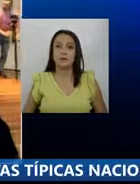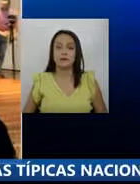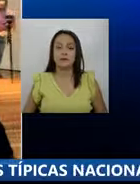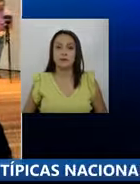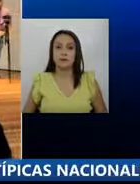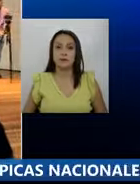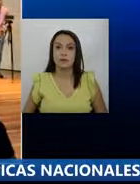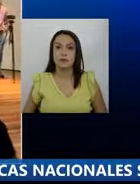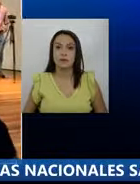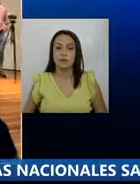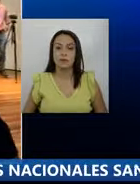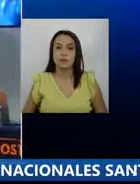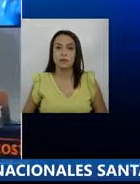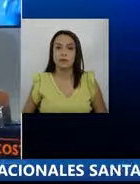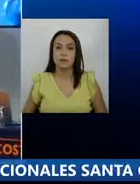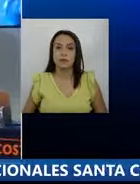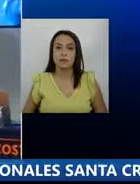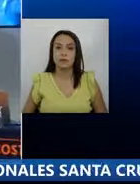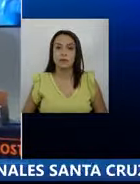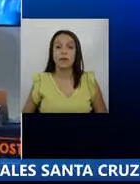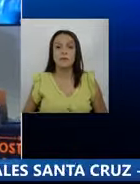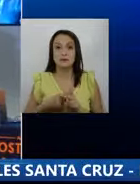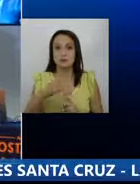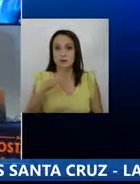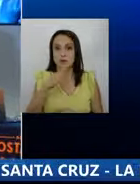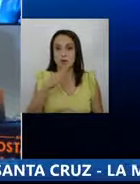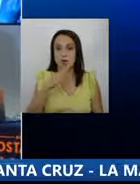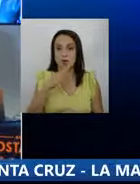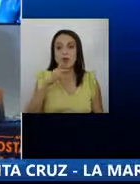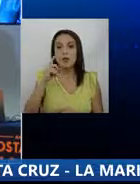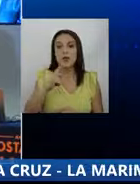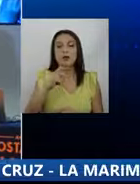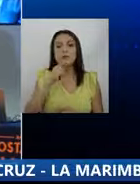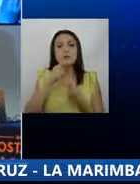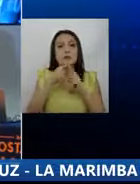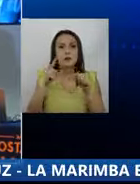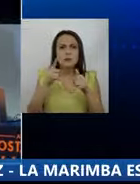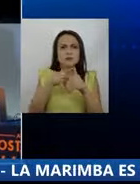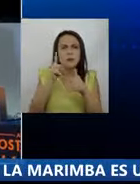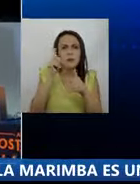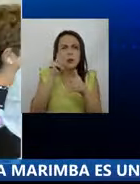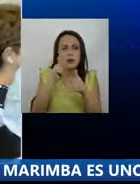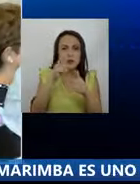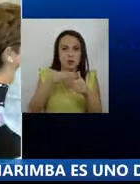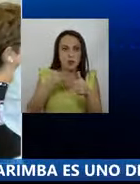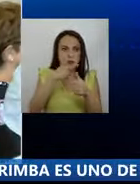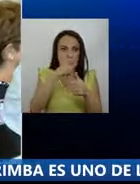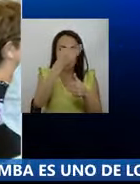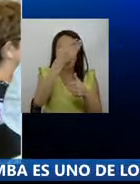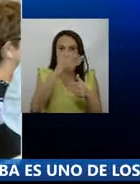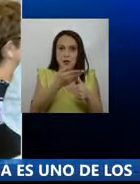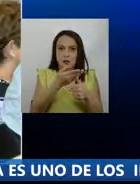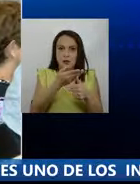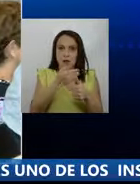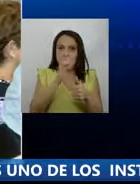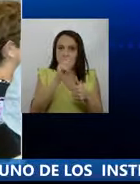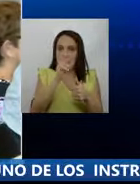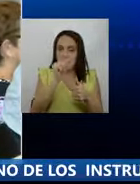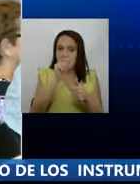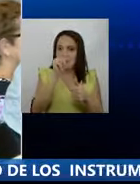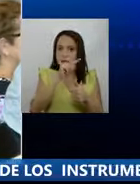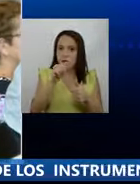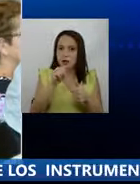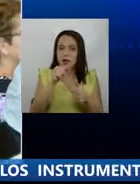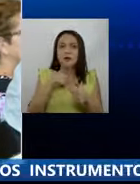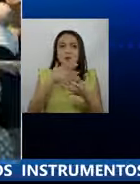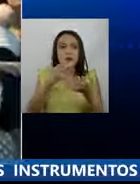que comencemos a hablar, voy a poner las declaraciones, la pregunta que yo le hice a doña Eugenia Zamora y la